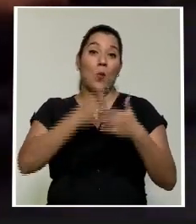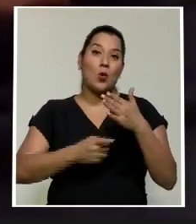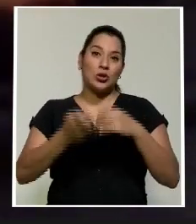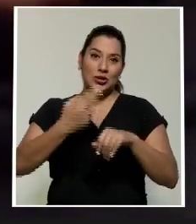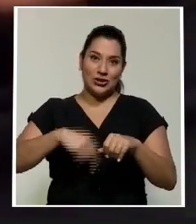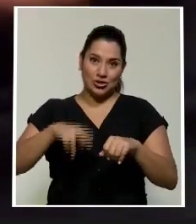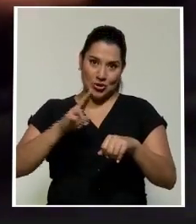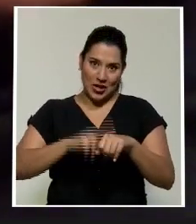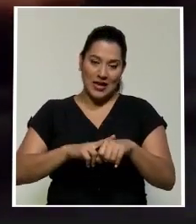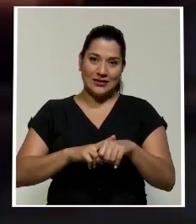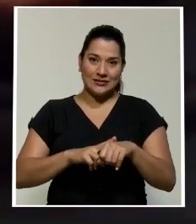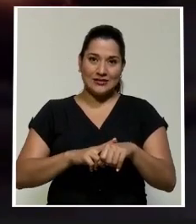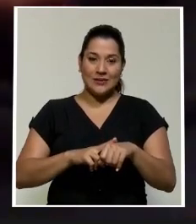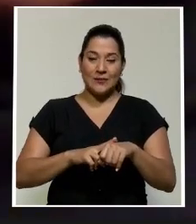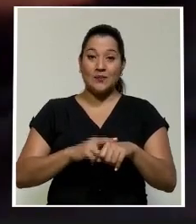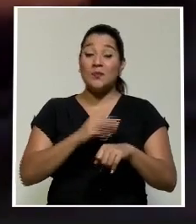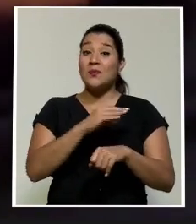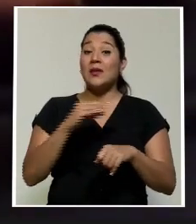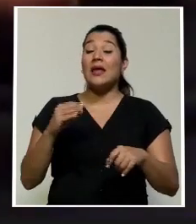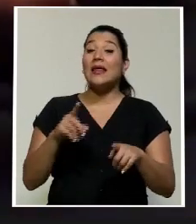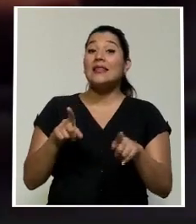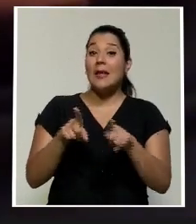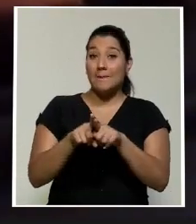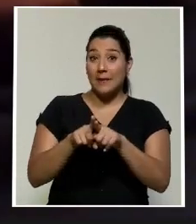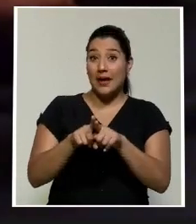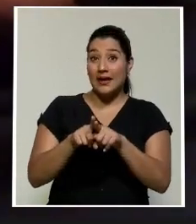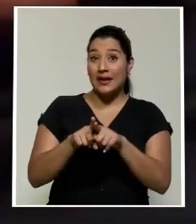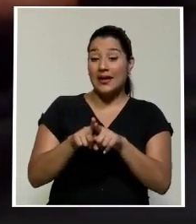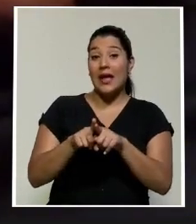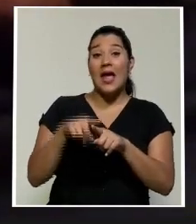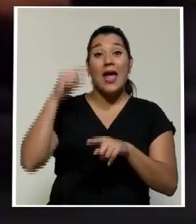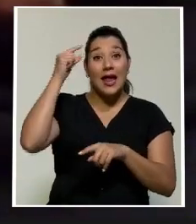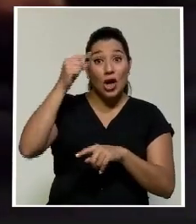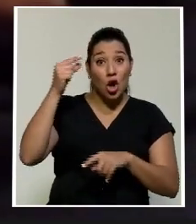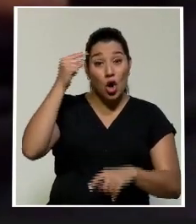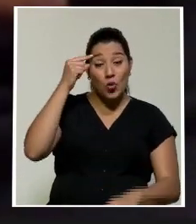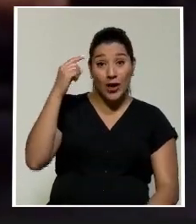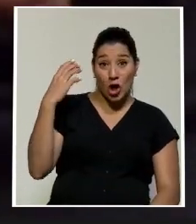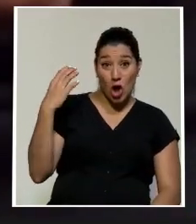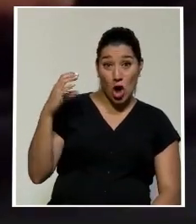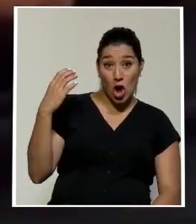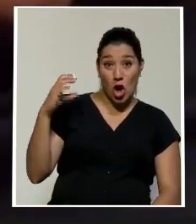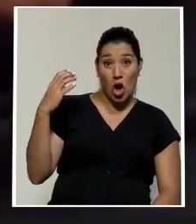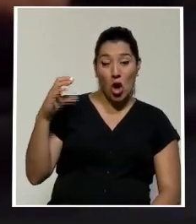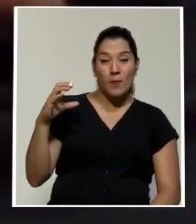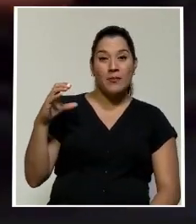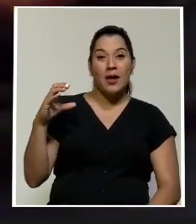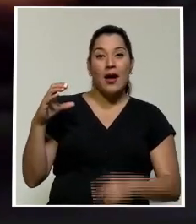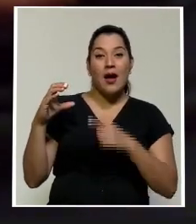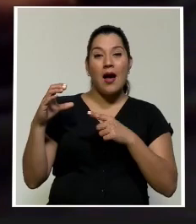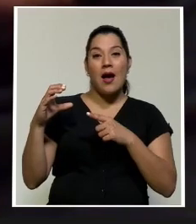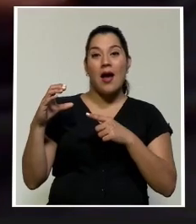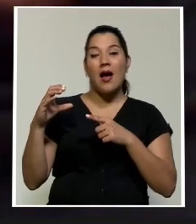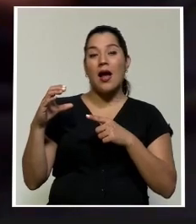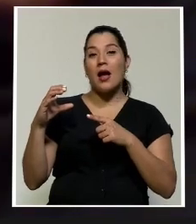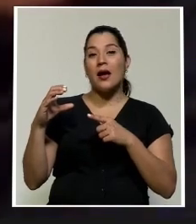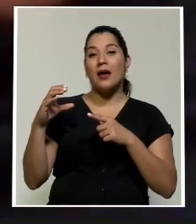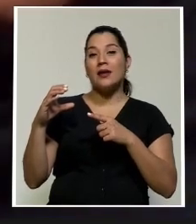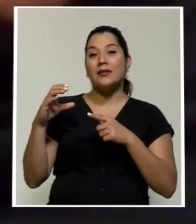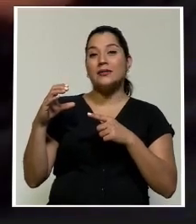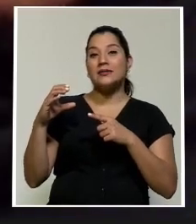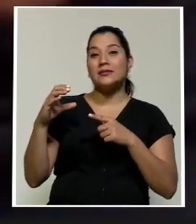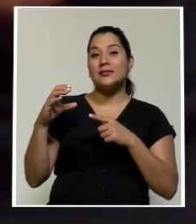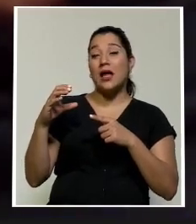Nacionales, que además fue enviado por el gobierno colombiano como uno de los grandes,